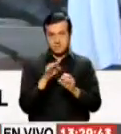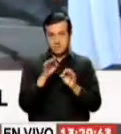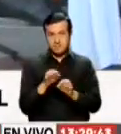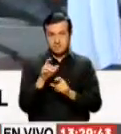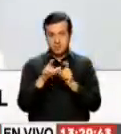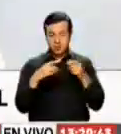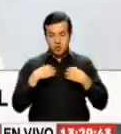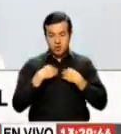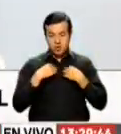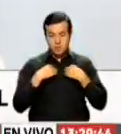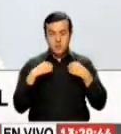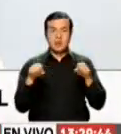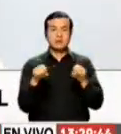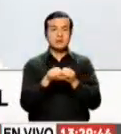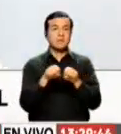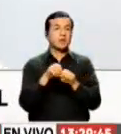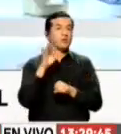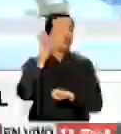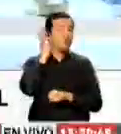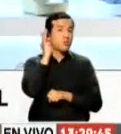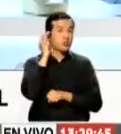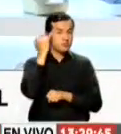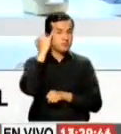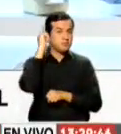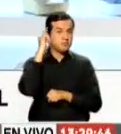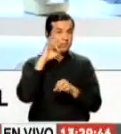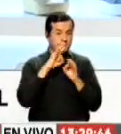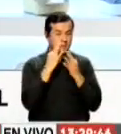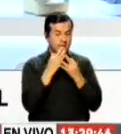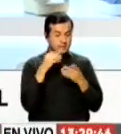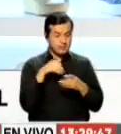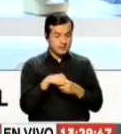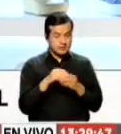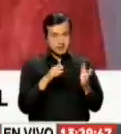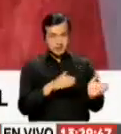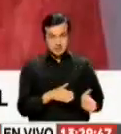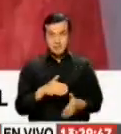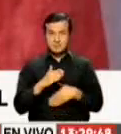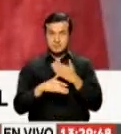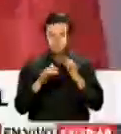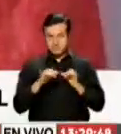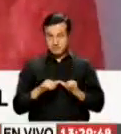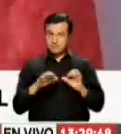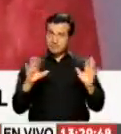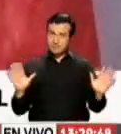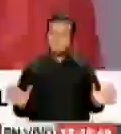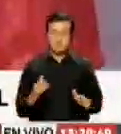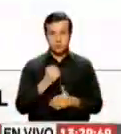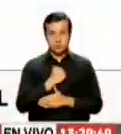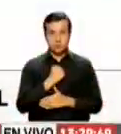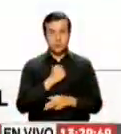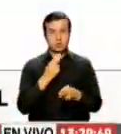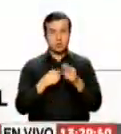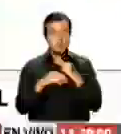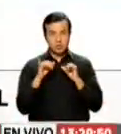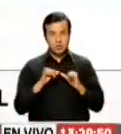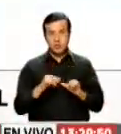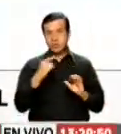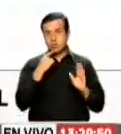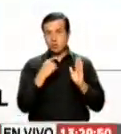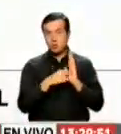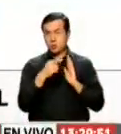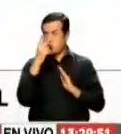venta de ropa y calzado femenino fue una idea que nació en la familia y que se ha consolidado para fortalecer su emprendimiento. El hecho de